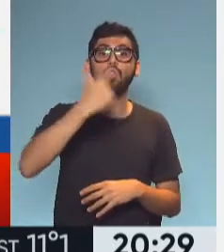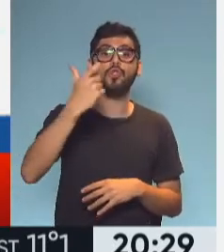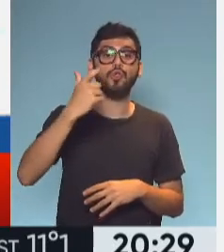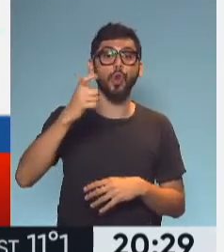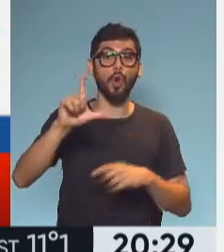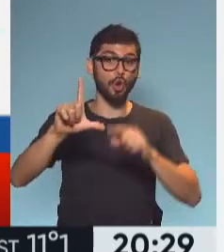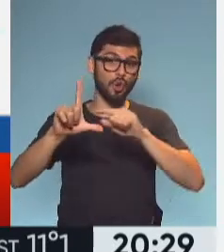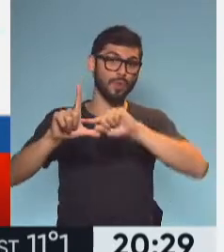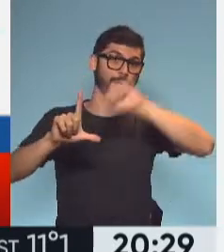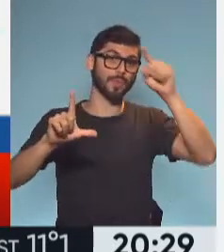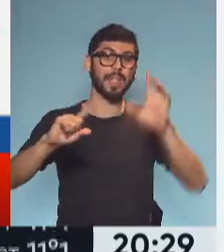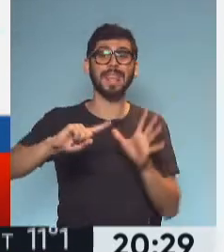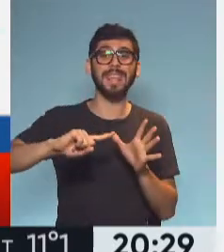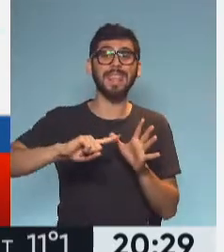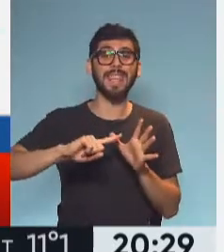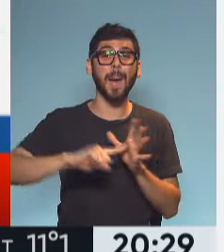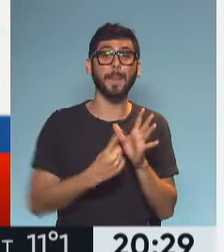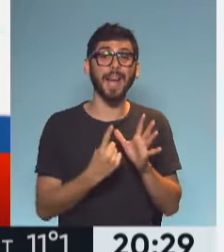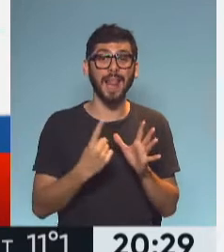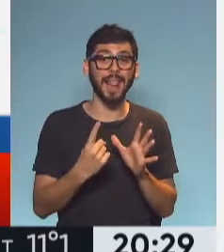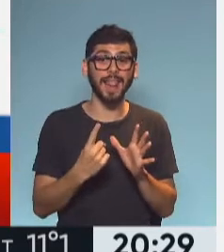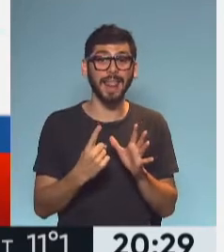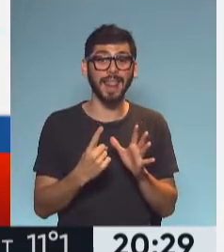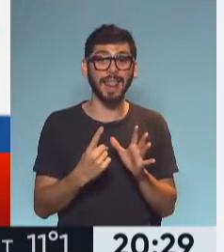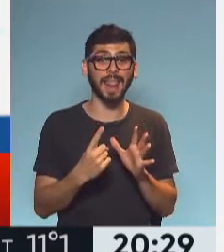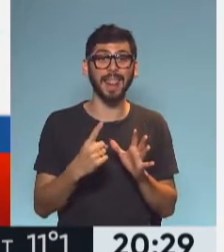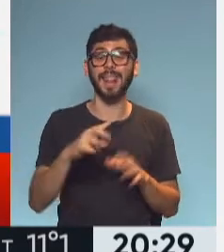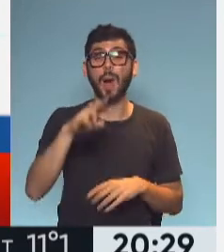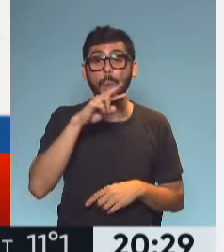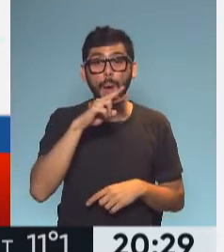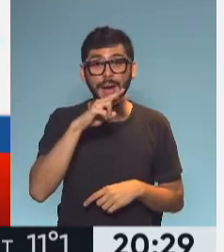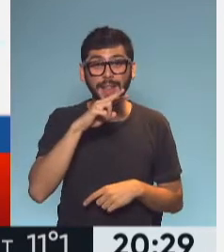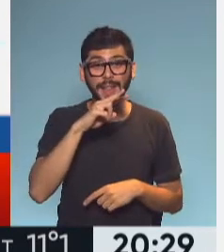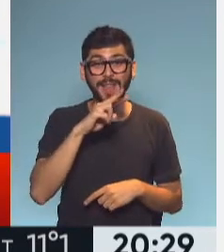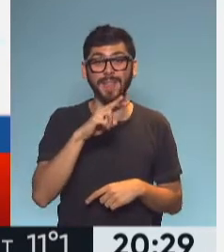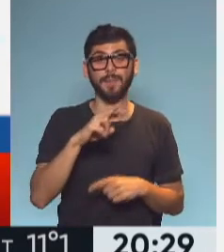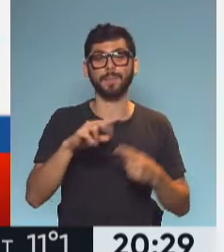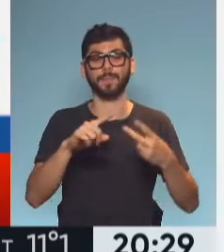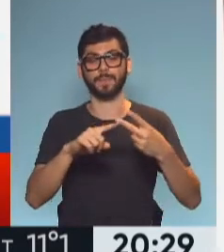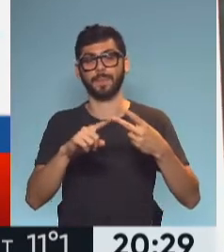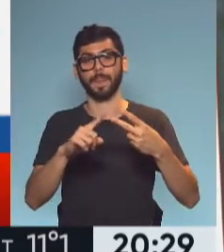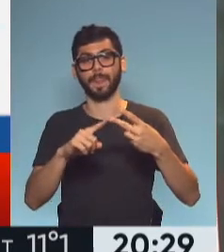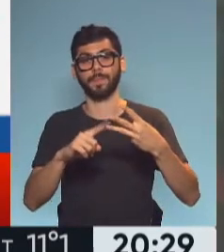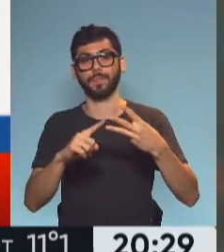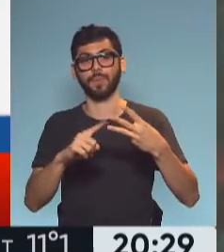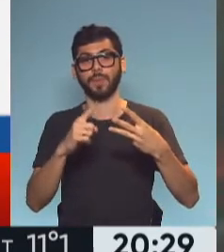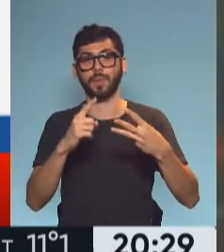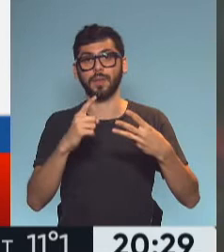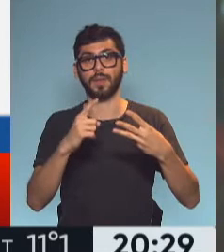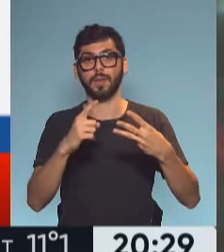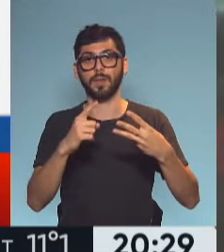sí. Cava, ¿sí? Está en verde, que sí, es esta que vemos aquí, y